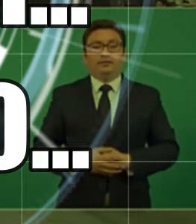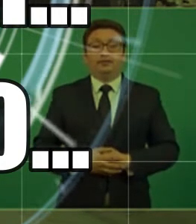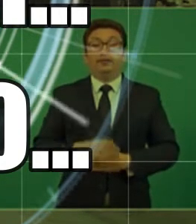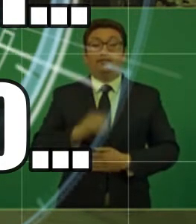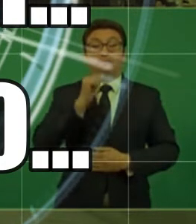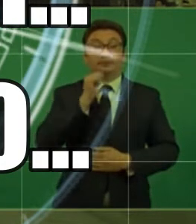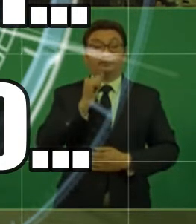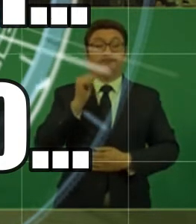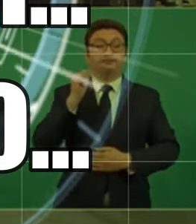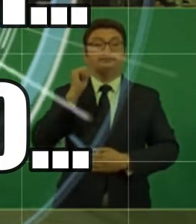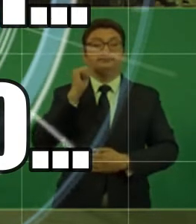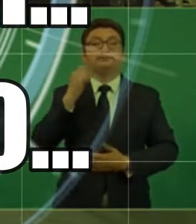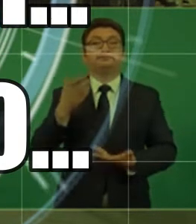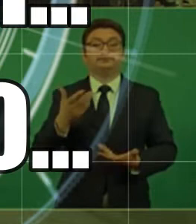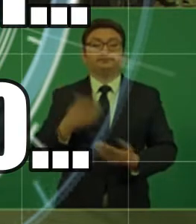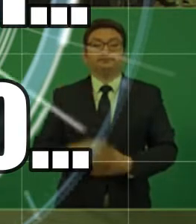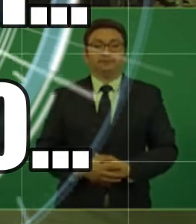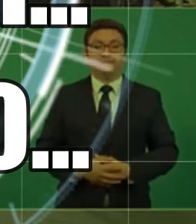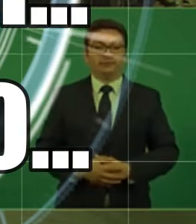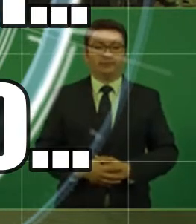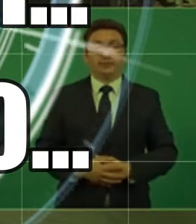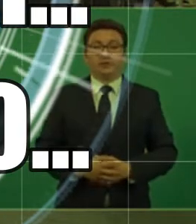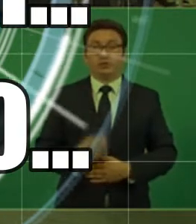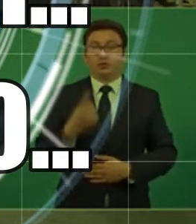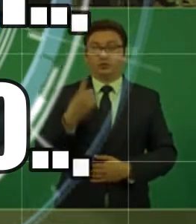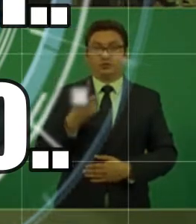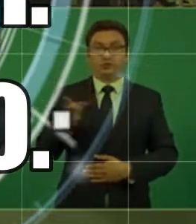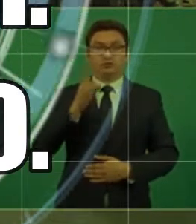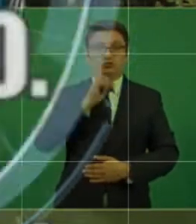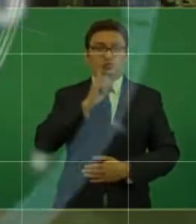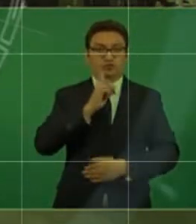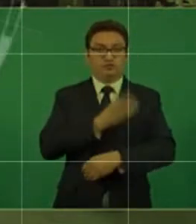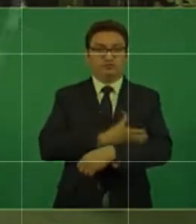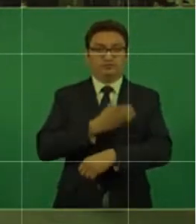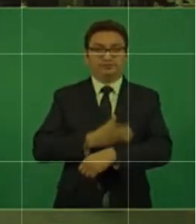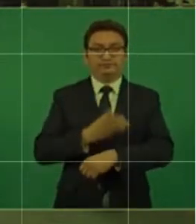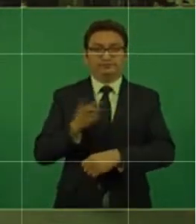Ayer una compañera